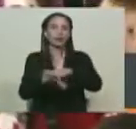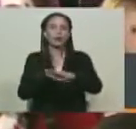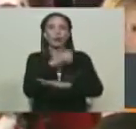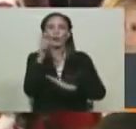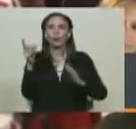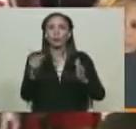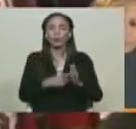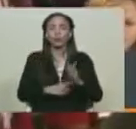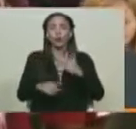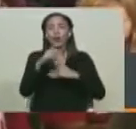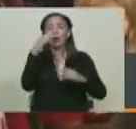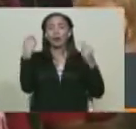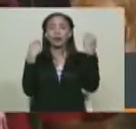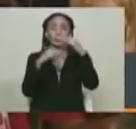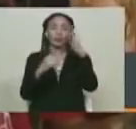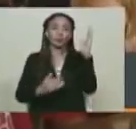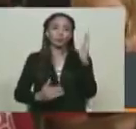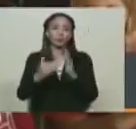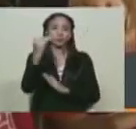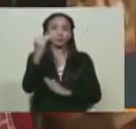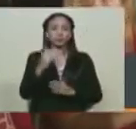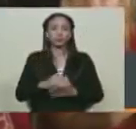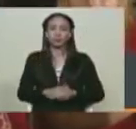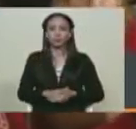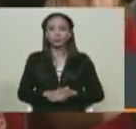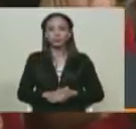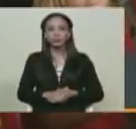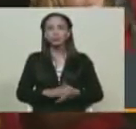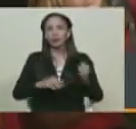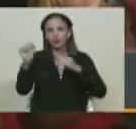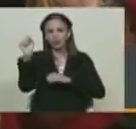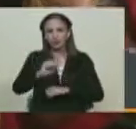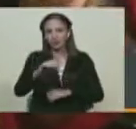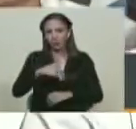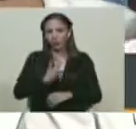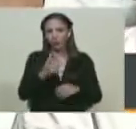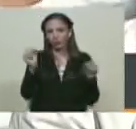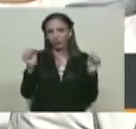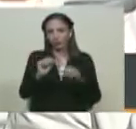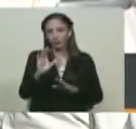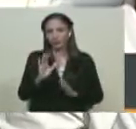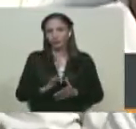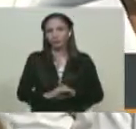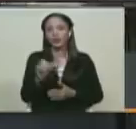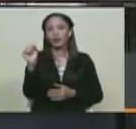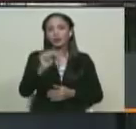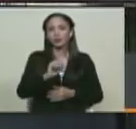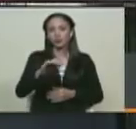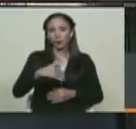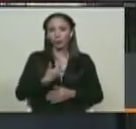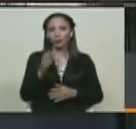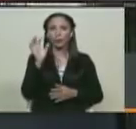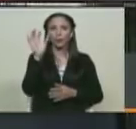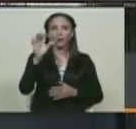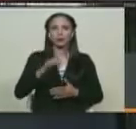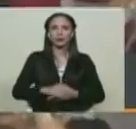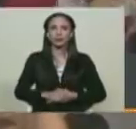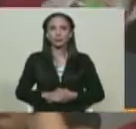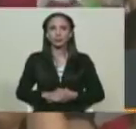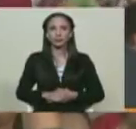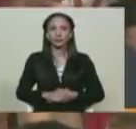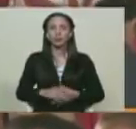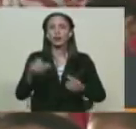y de un nivel superior. ¡Sí se puede, Venezuela! ¡Sí se puede, patria amada! ¡Sí se